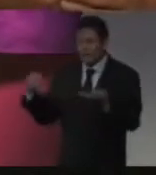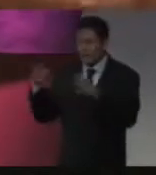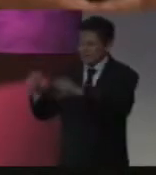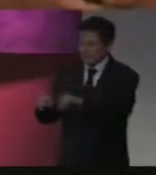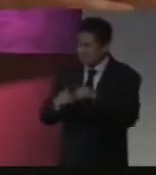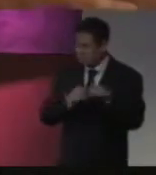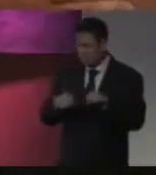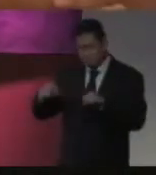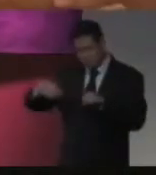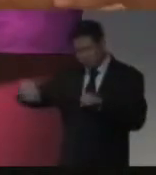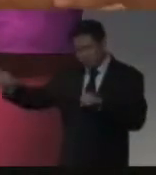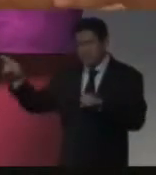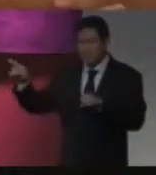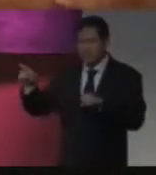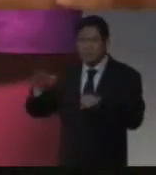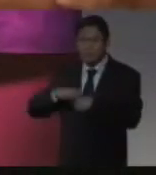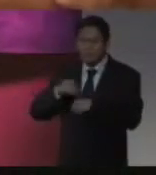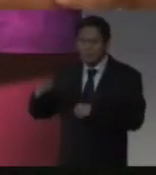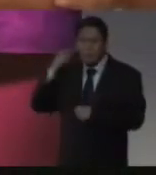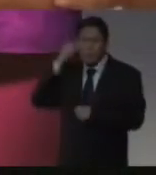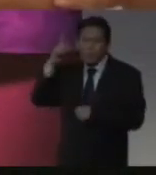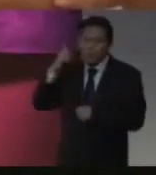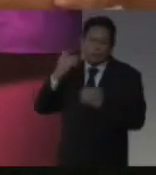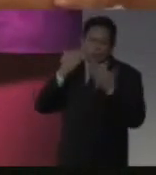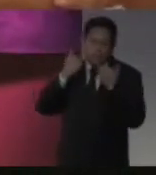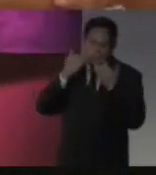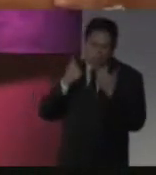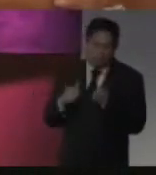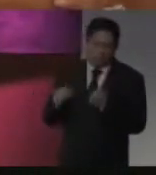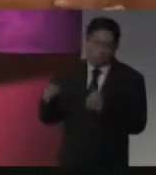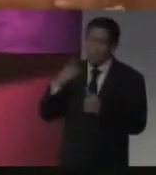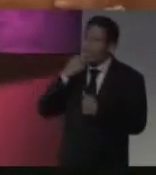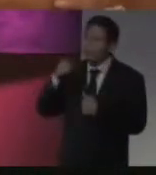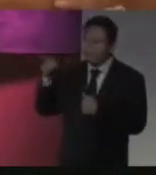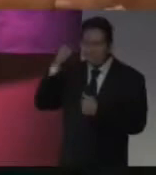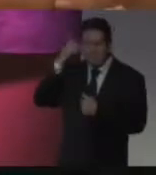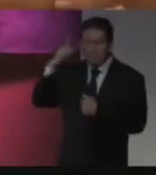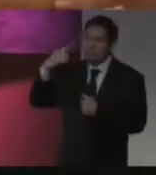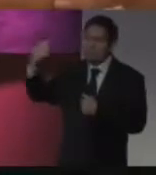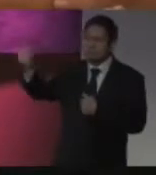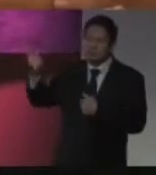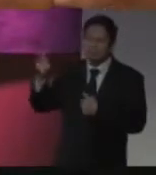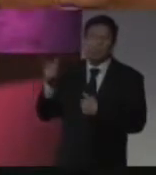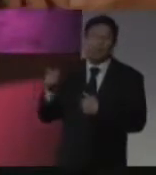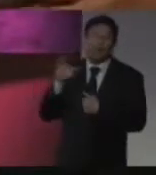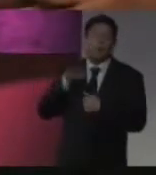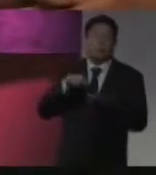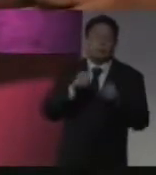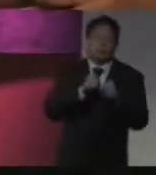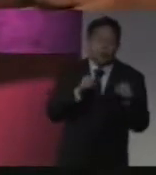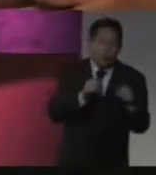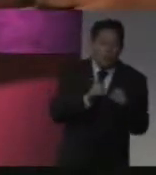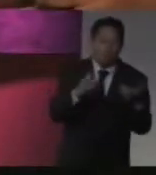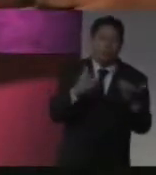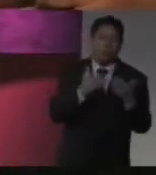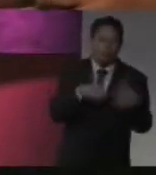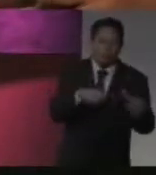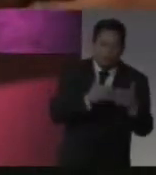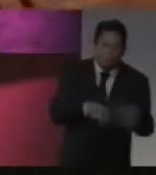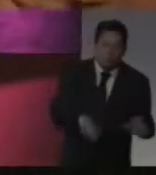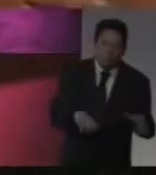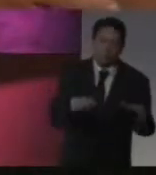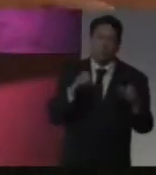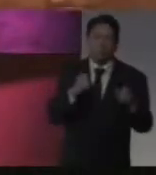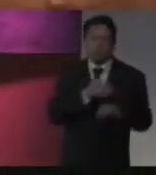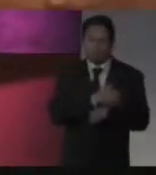porque como no son propietarias, entonces el suegro o los cuñados o